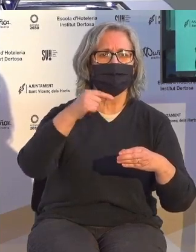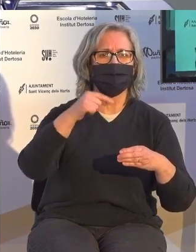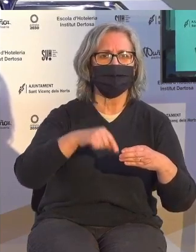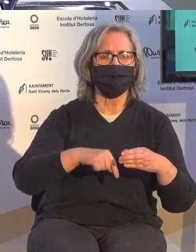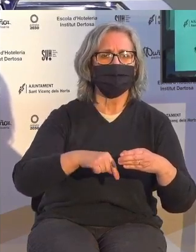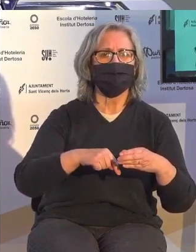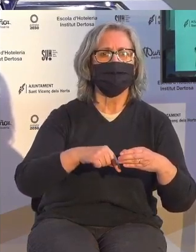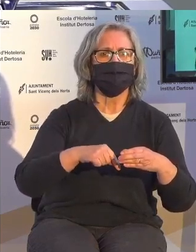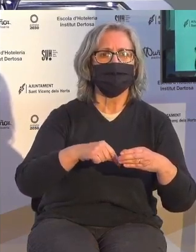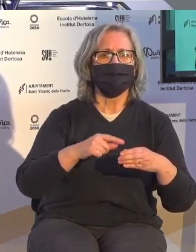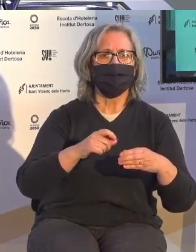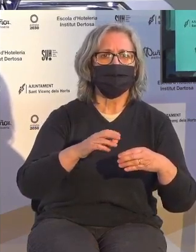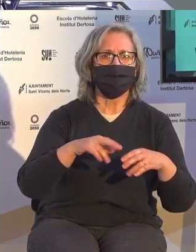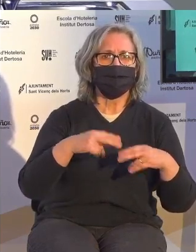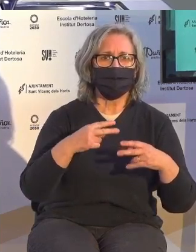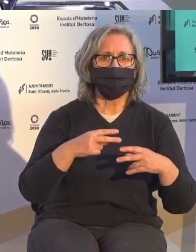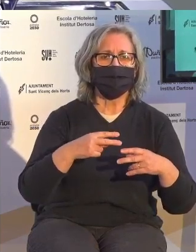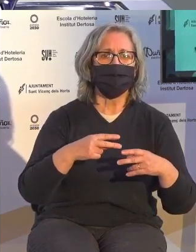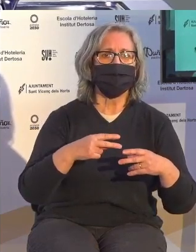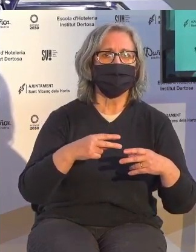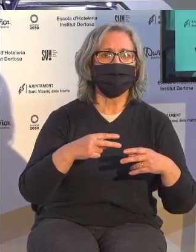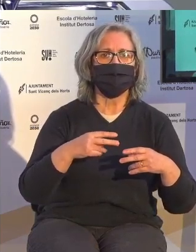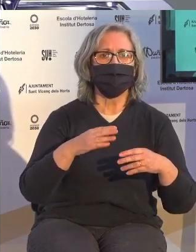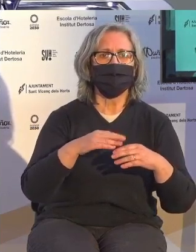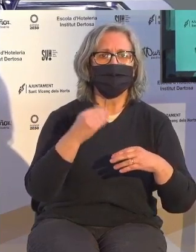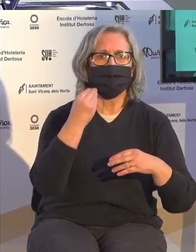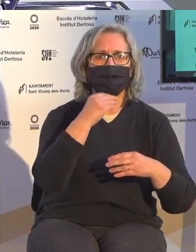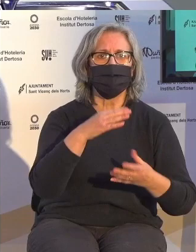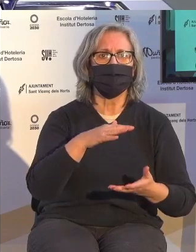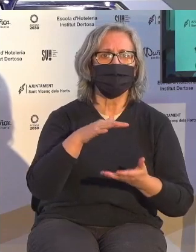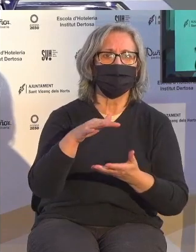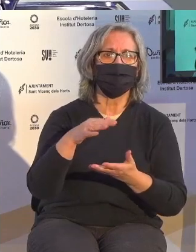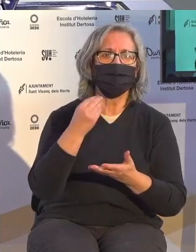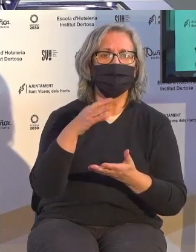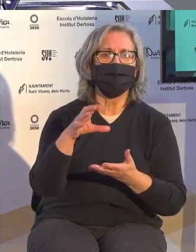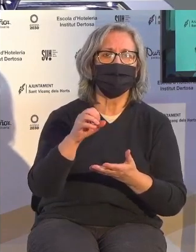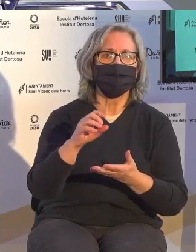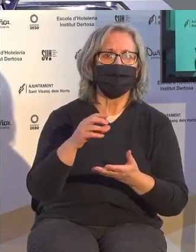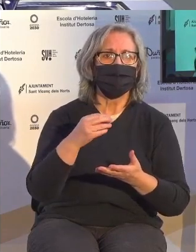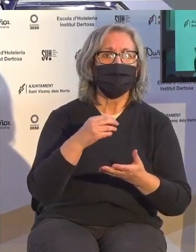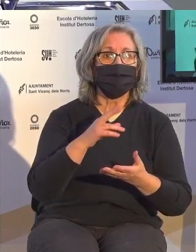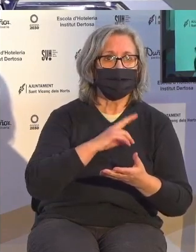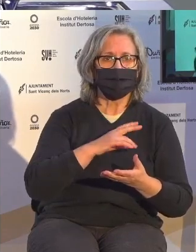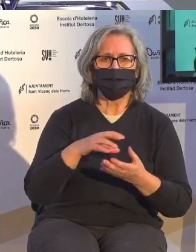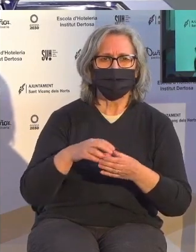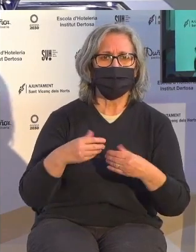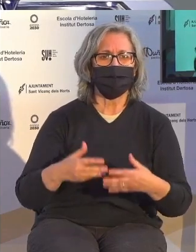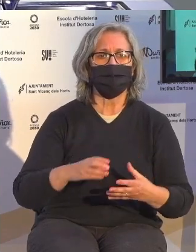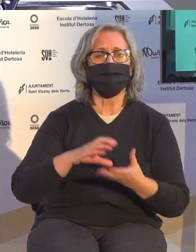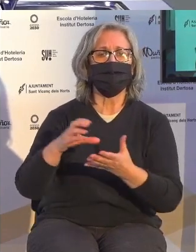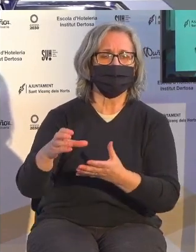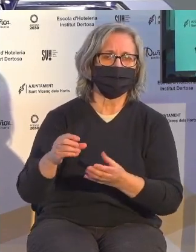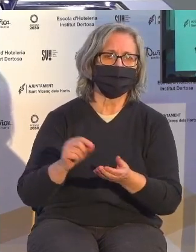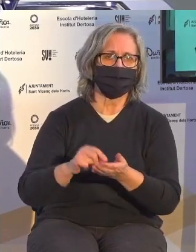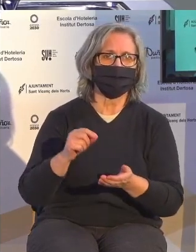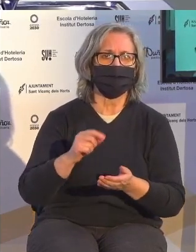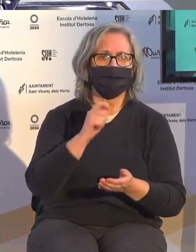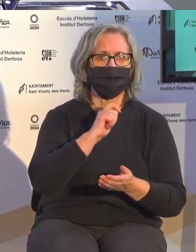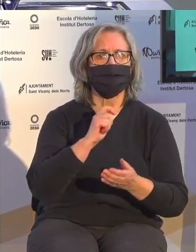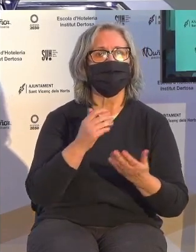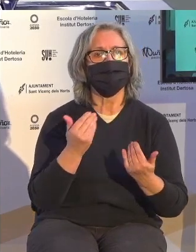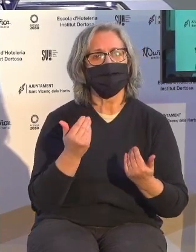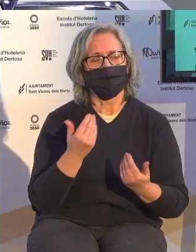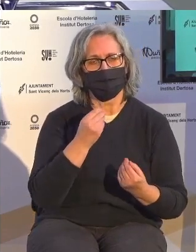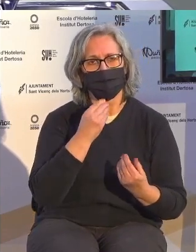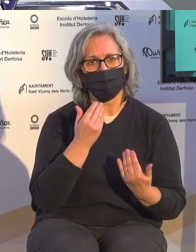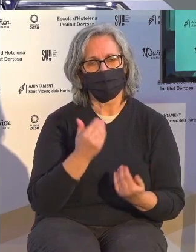importante porque puedes hacer eso muchas veces durante el servicio no necesita en todo lo que me refiero no necesita poner estabilizantes